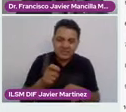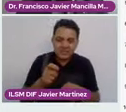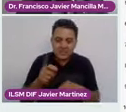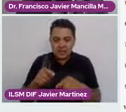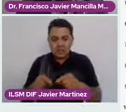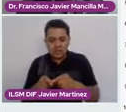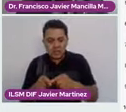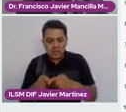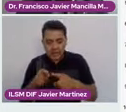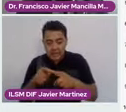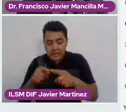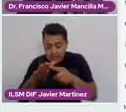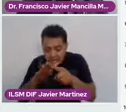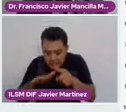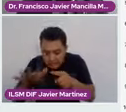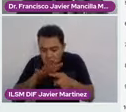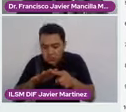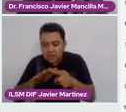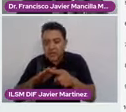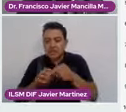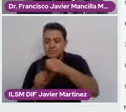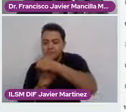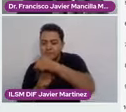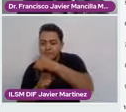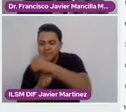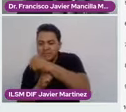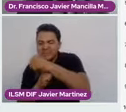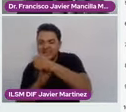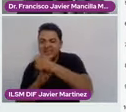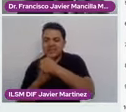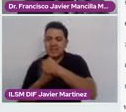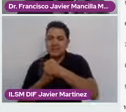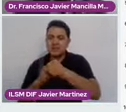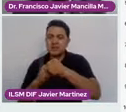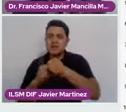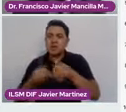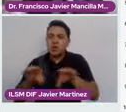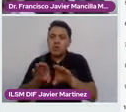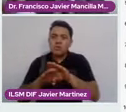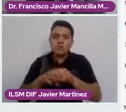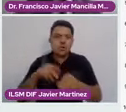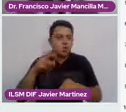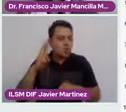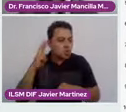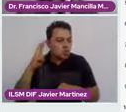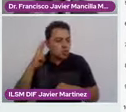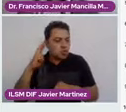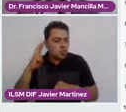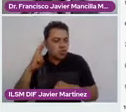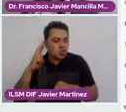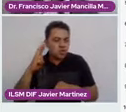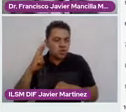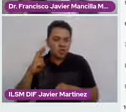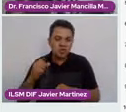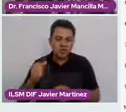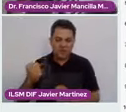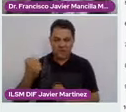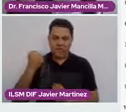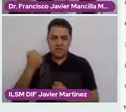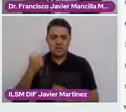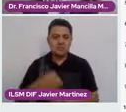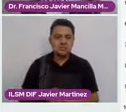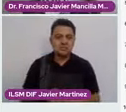En la zona de la base están las frecuencias agudas. Se los voy a explicar de esta manera. Todo mundo conocemos un piano, ¿sí?